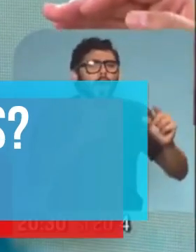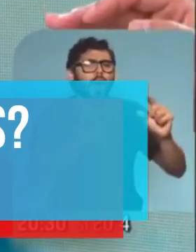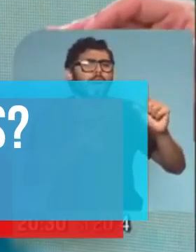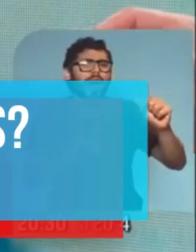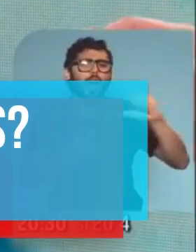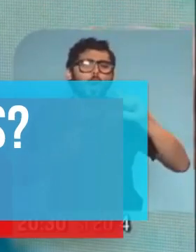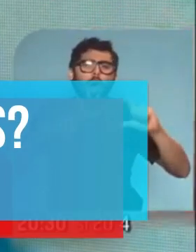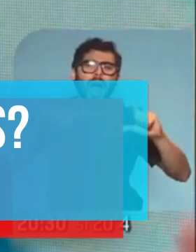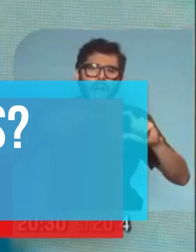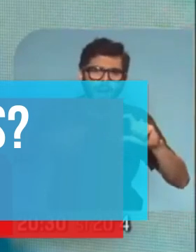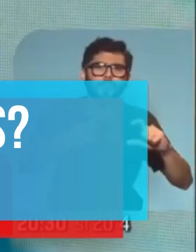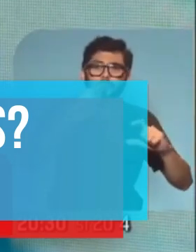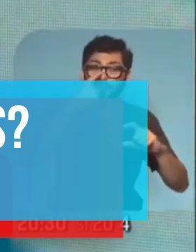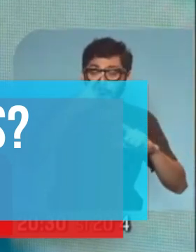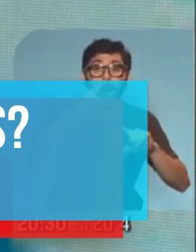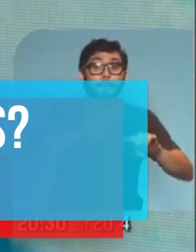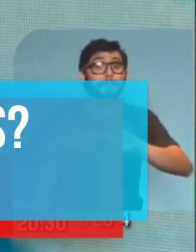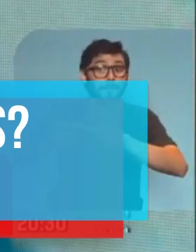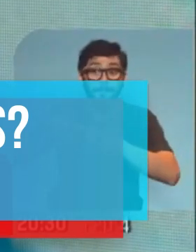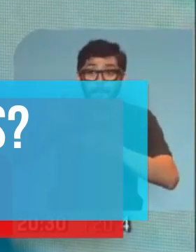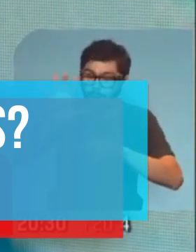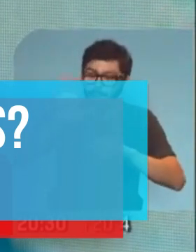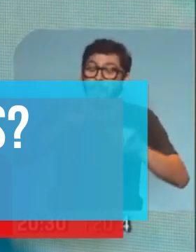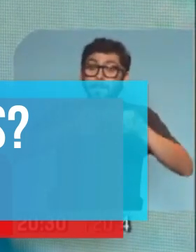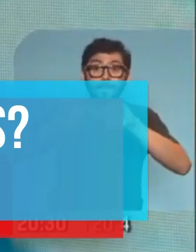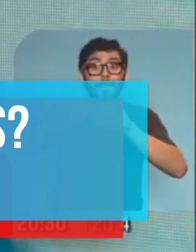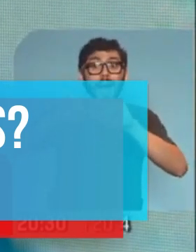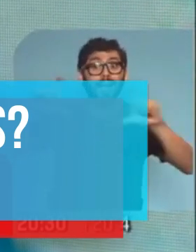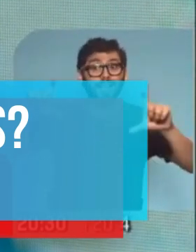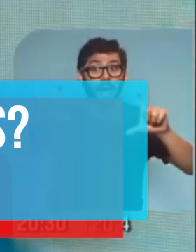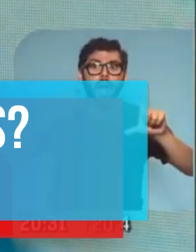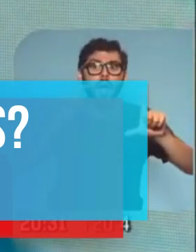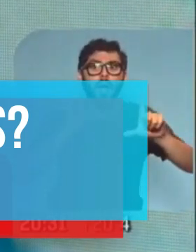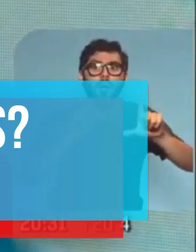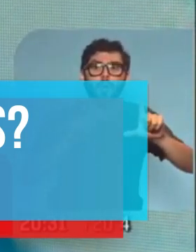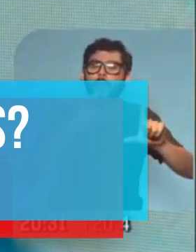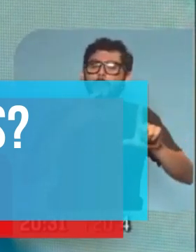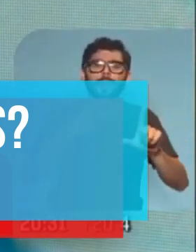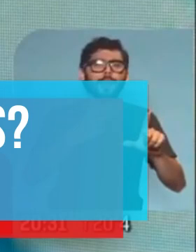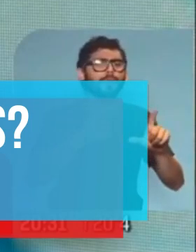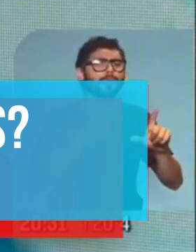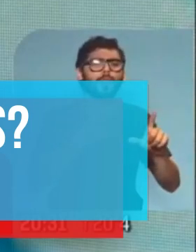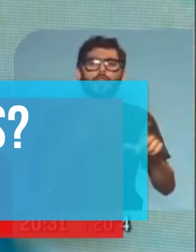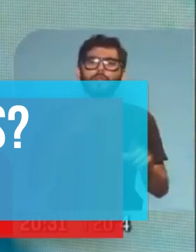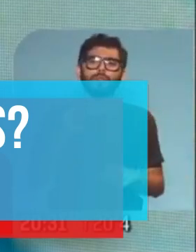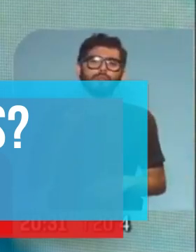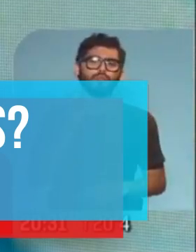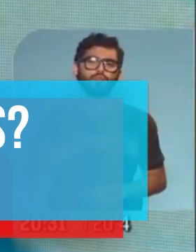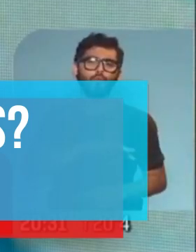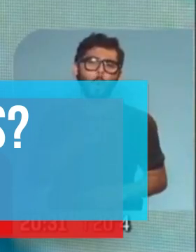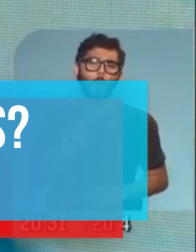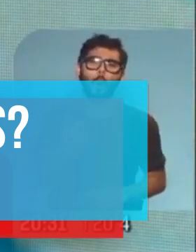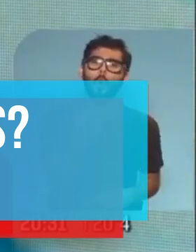algún otro pago del ife ahora te cuento que se dijo y hay muchas muchas posibilidades de que si